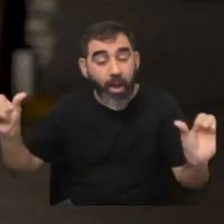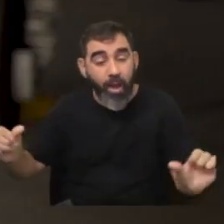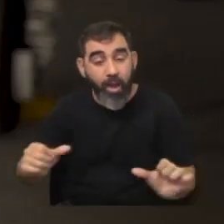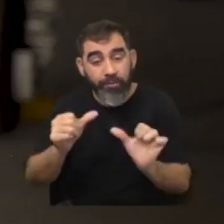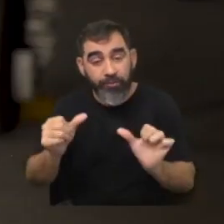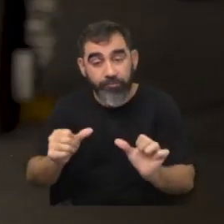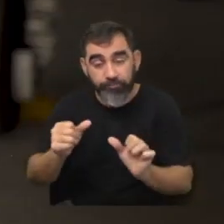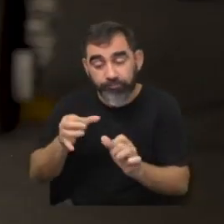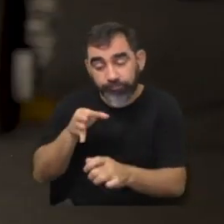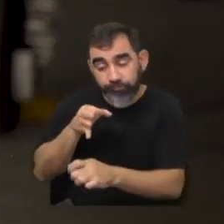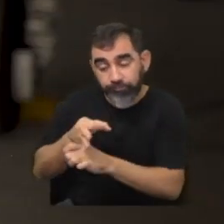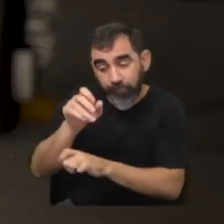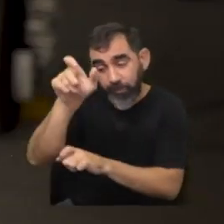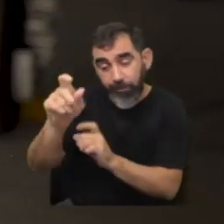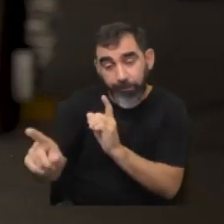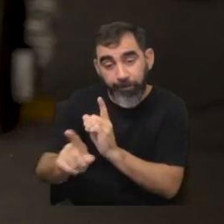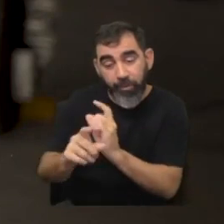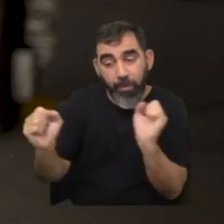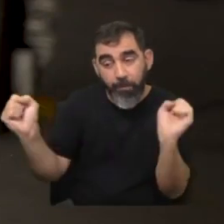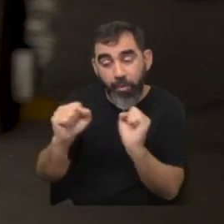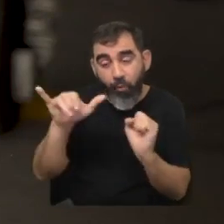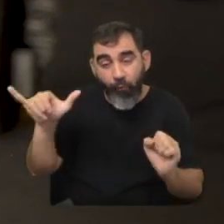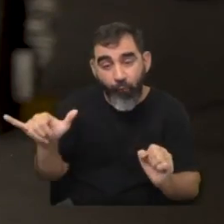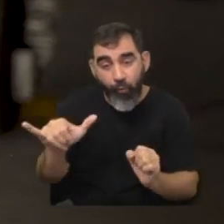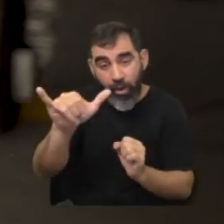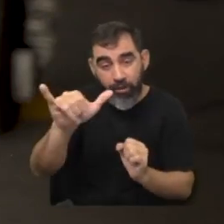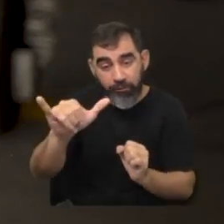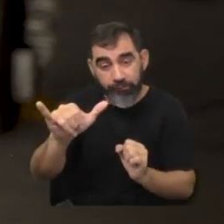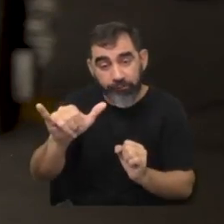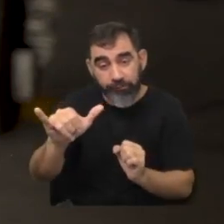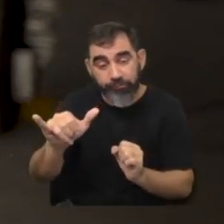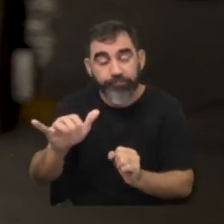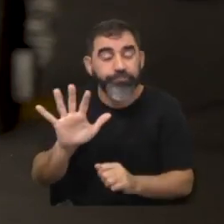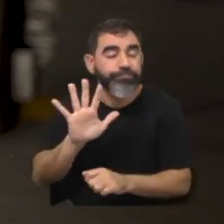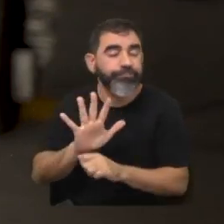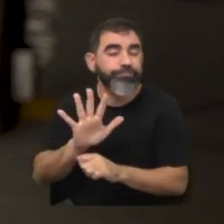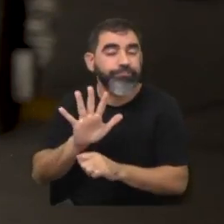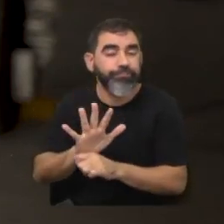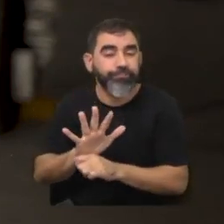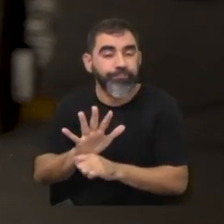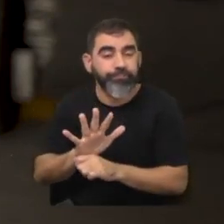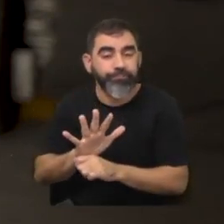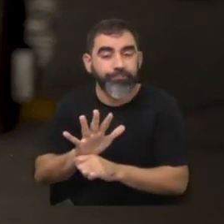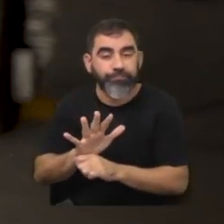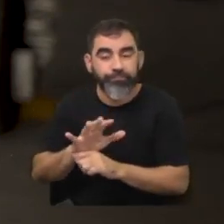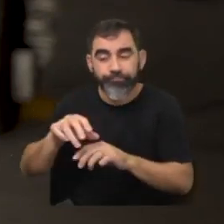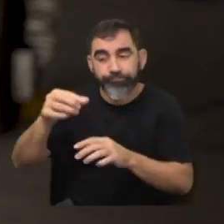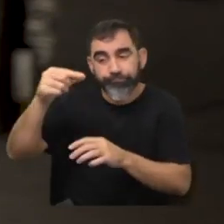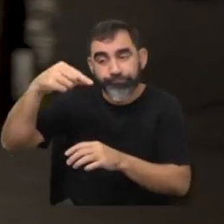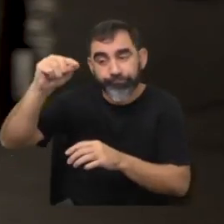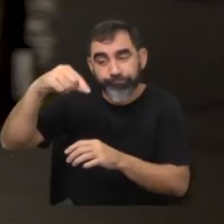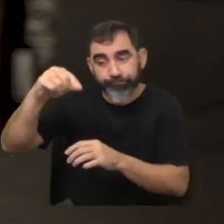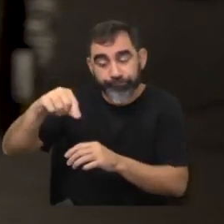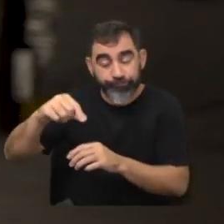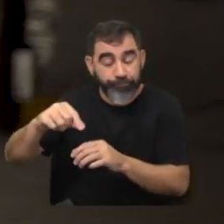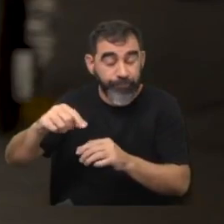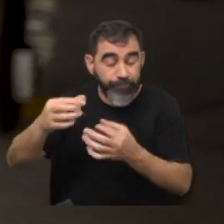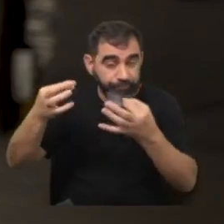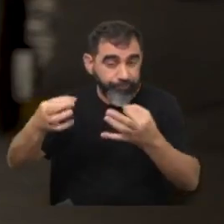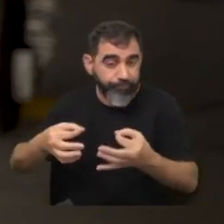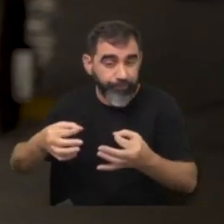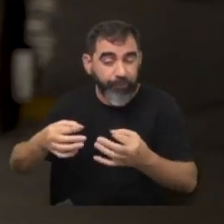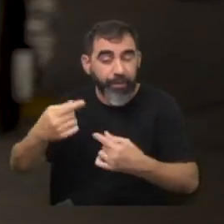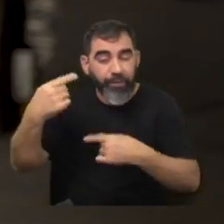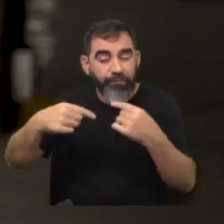estamos trabajando con las personas que tienen miedo a volar es hacer que lleguen como su lista de chequeos, ¿no? Como tienen los pilotos, como